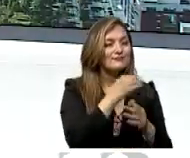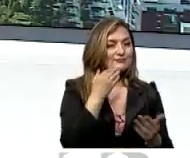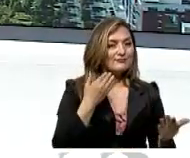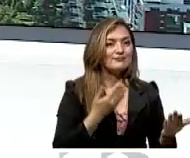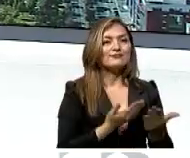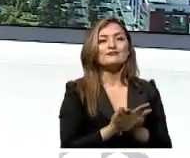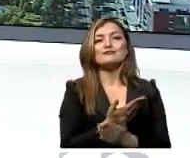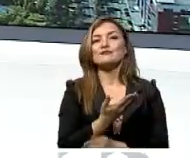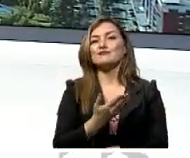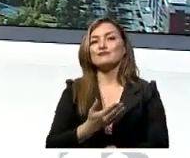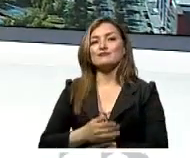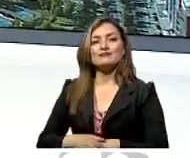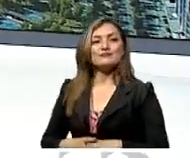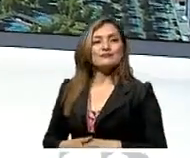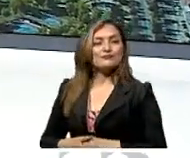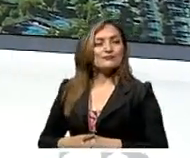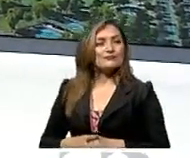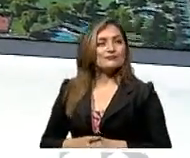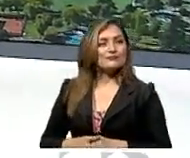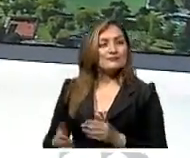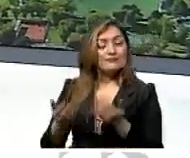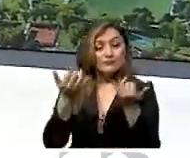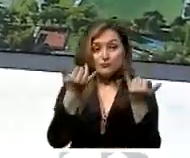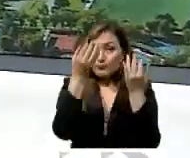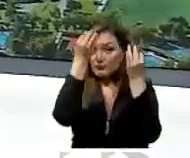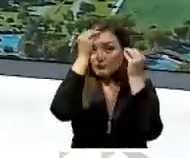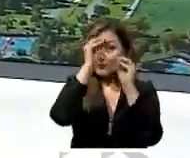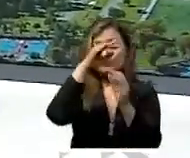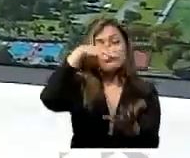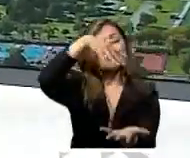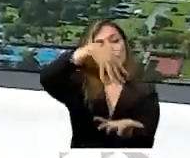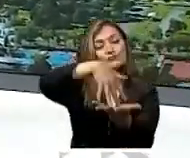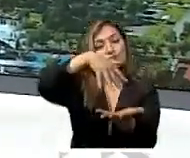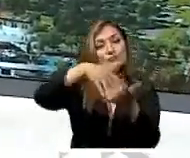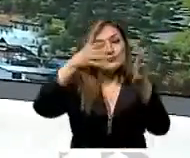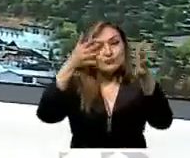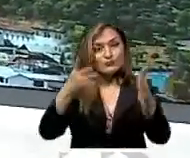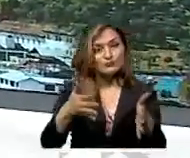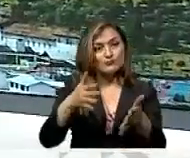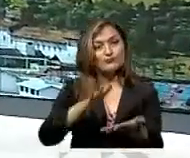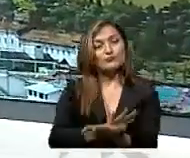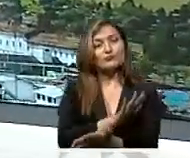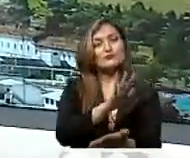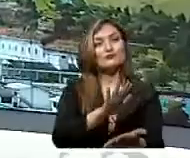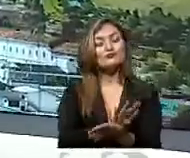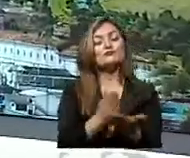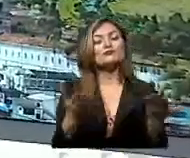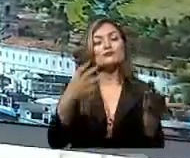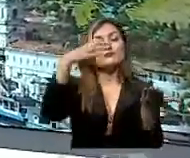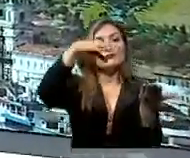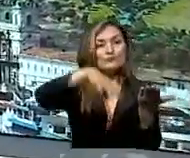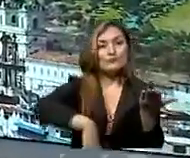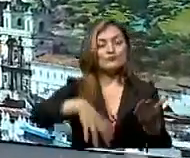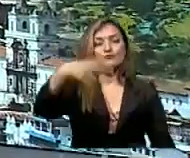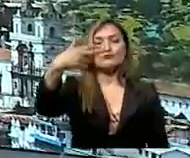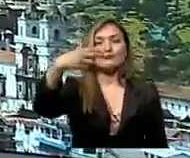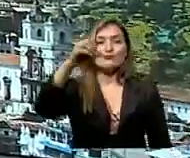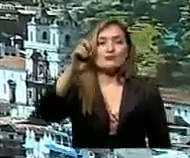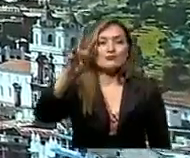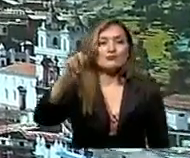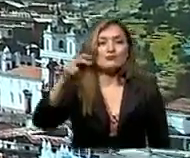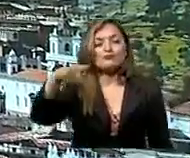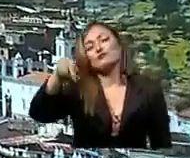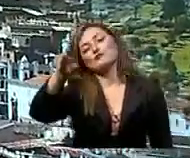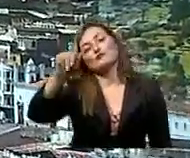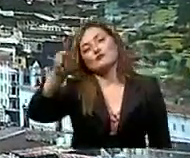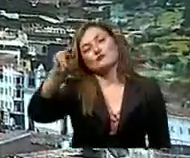ti, Jairo. Muchas gracias por la información. Ahora les contamos que estudiantes de un plantel educativo en la parroquia Chonta Punta, esto es